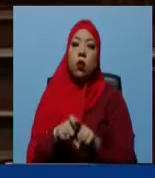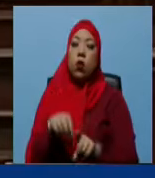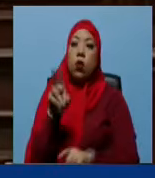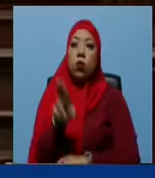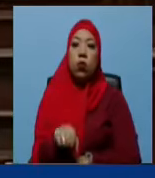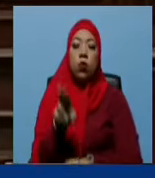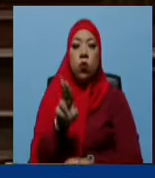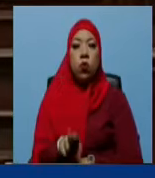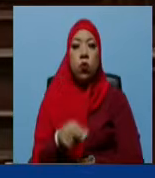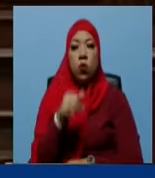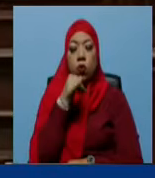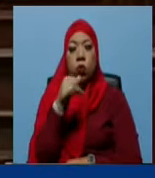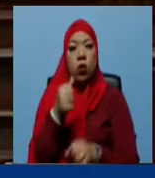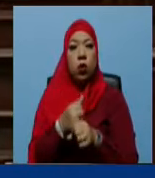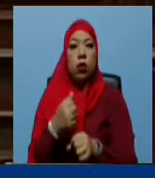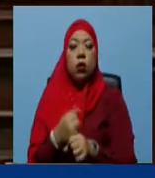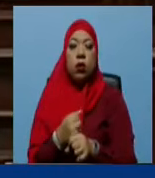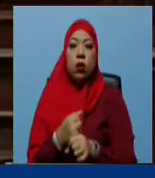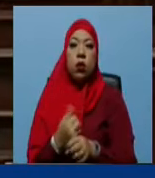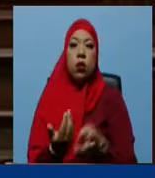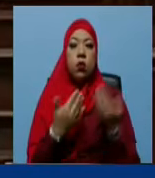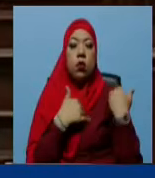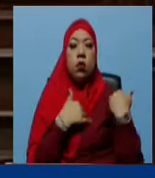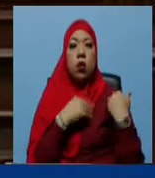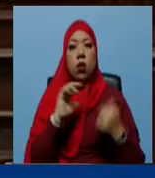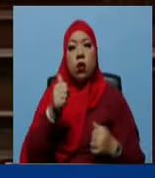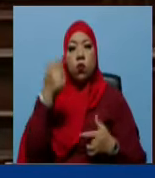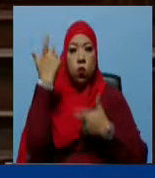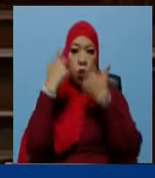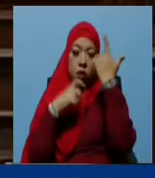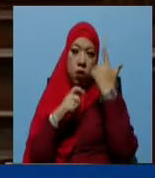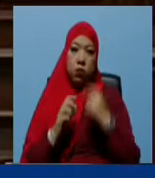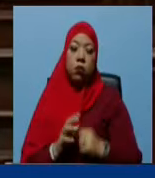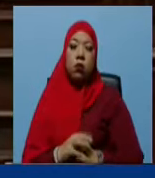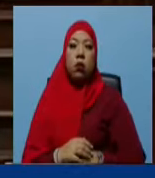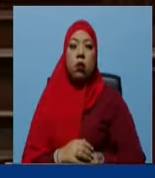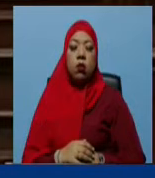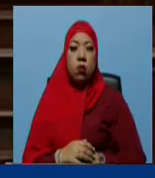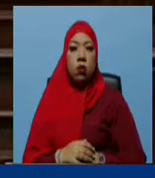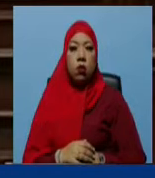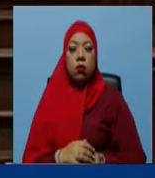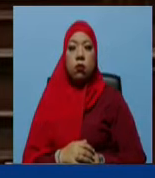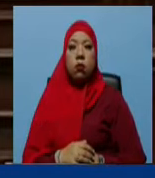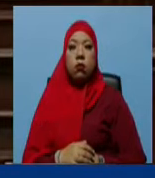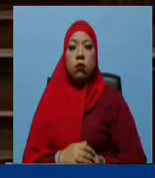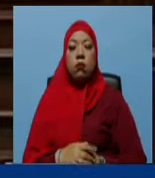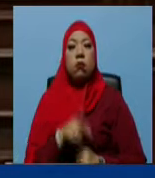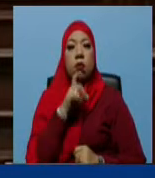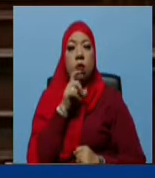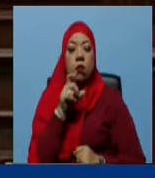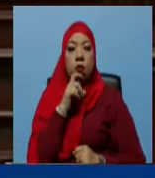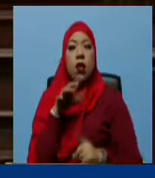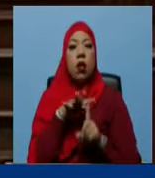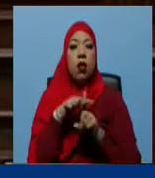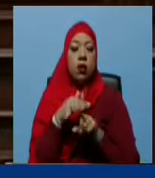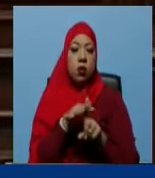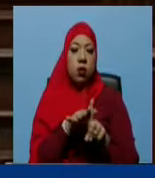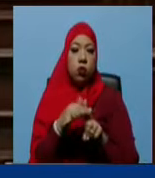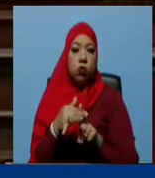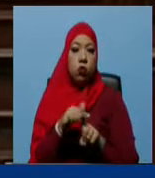nunca, jamás, vi al comandante Chávez frente a las más difíciles